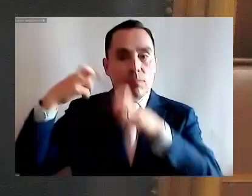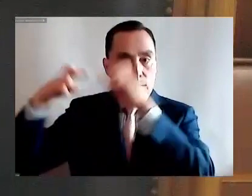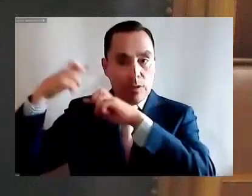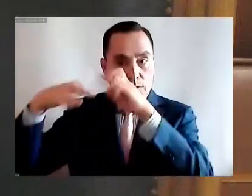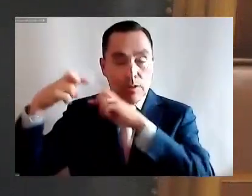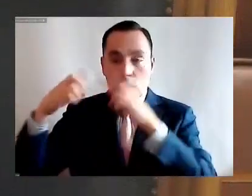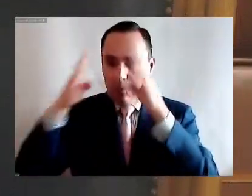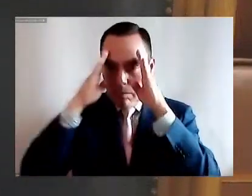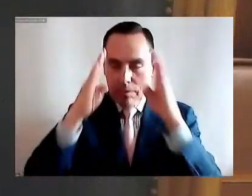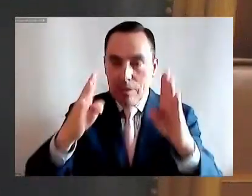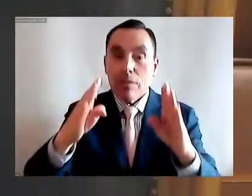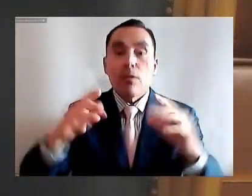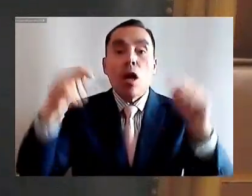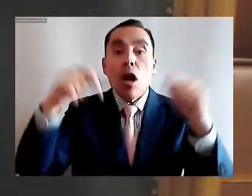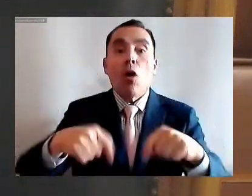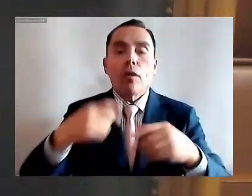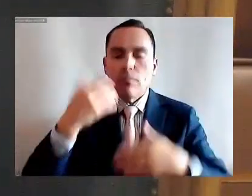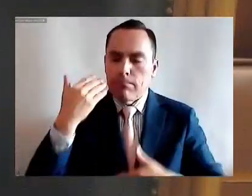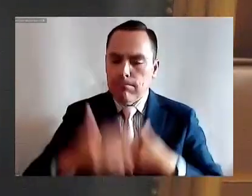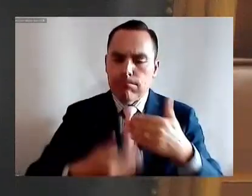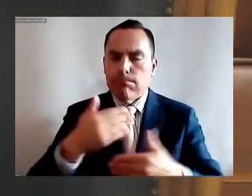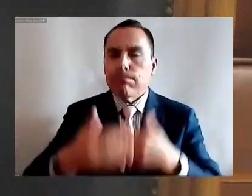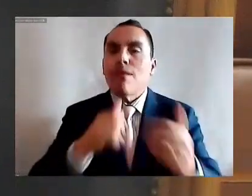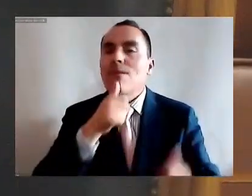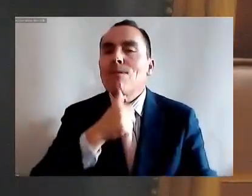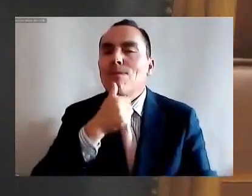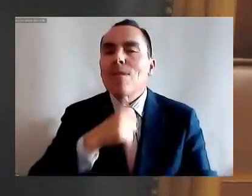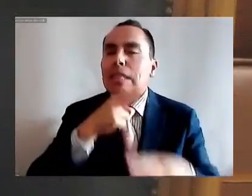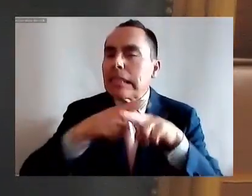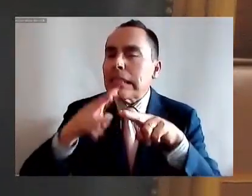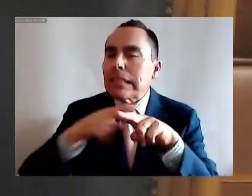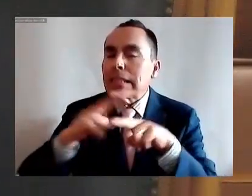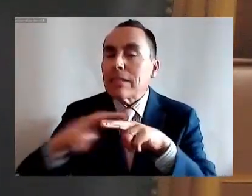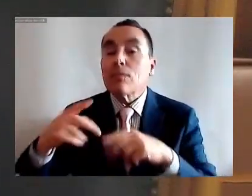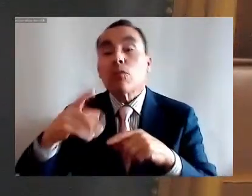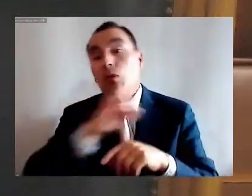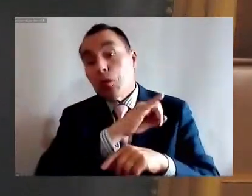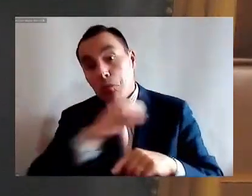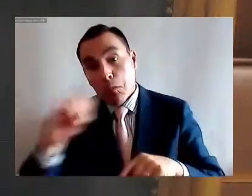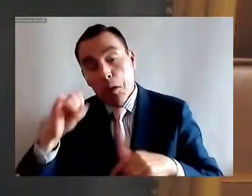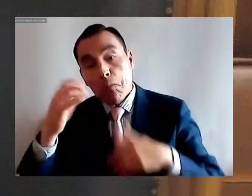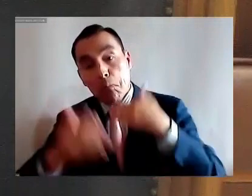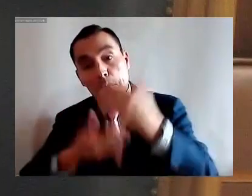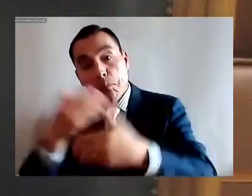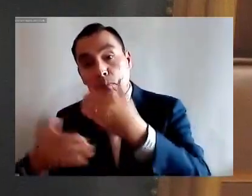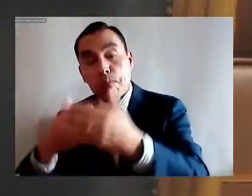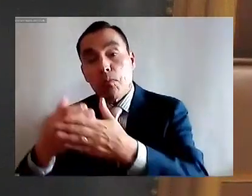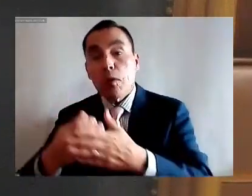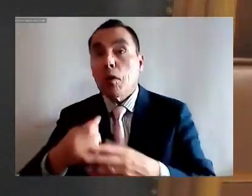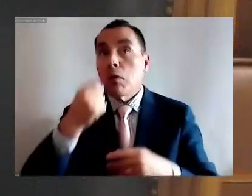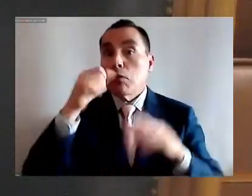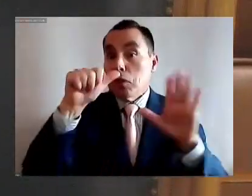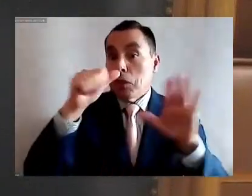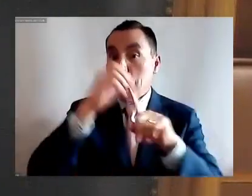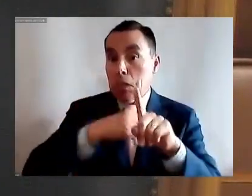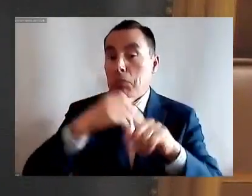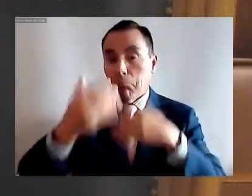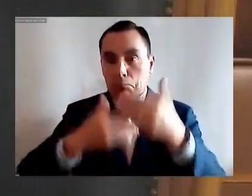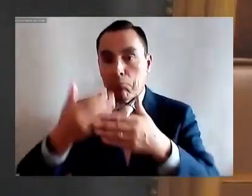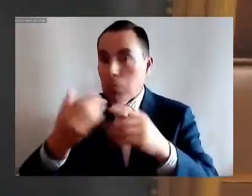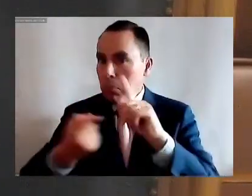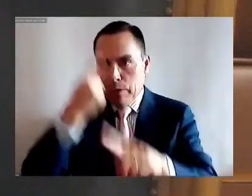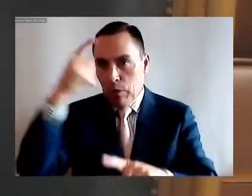pero que está en un proceso de afinamiento y que esperamos pueda ser terminado durante el primer semestre, porque nuestra expectativa es